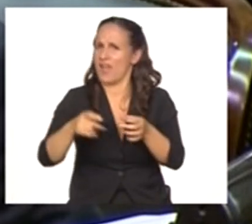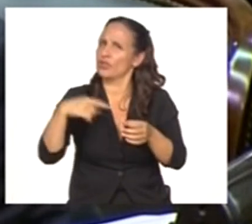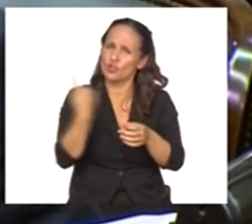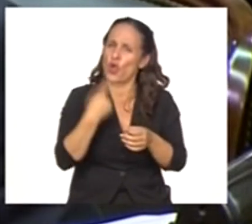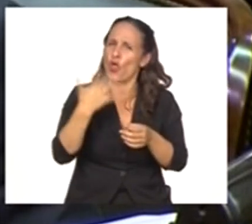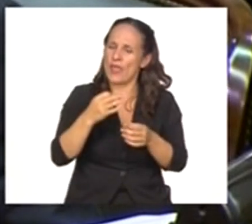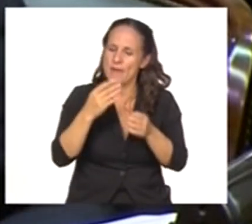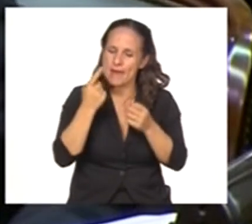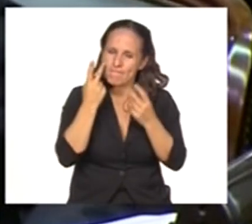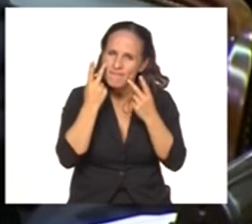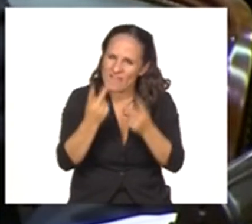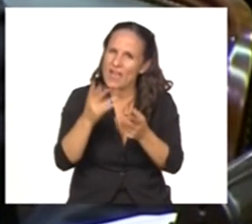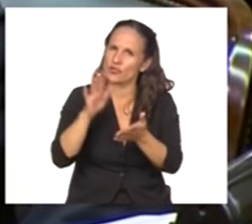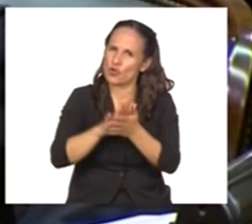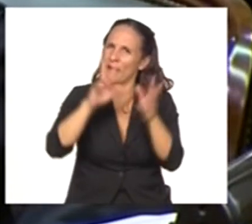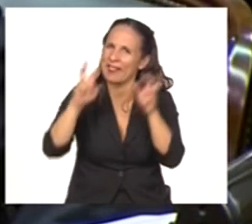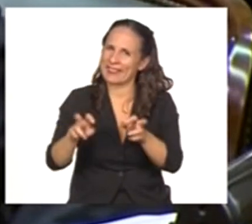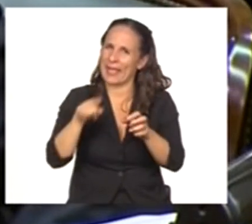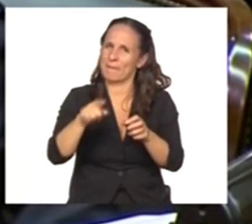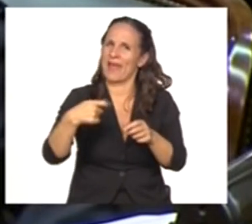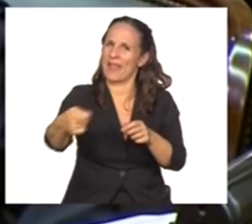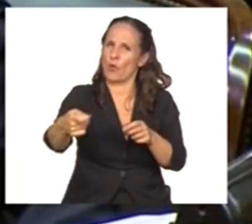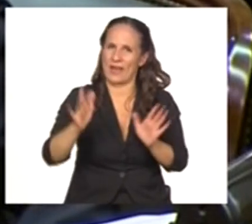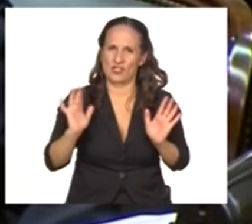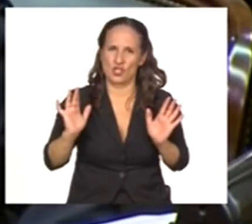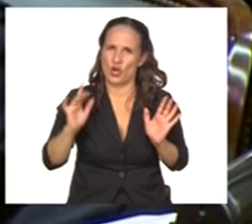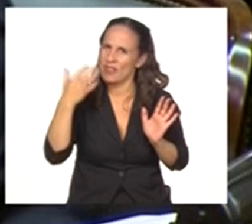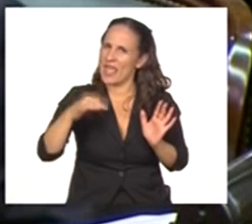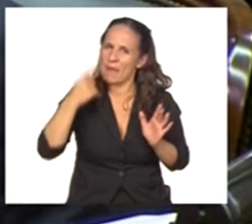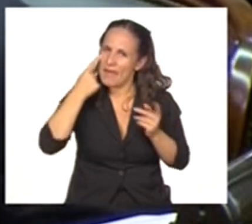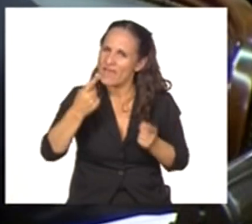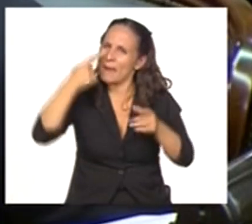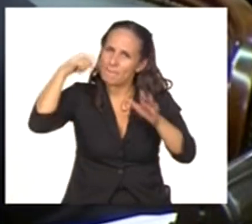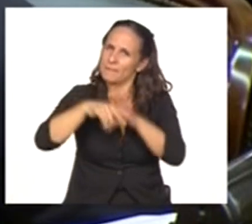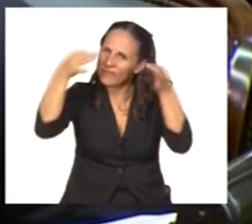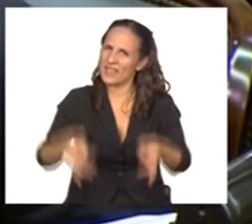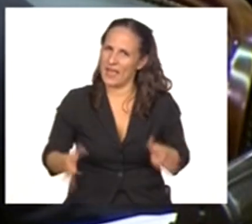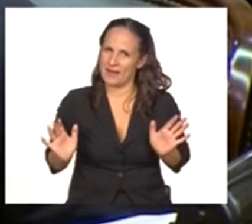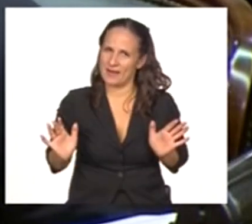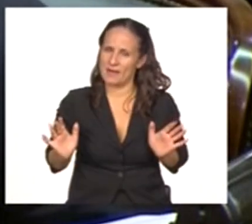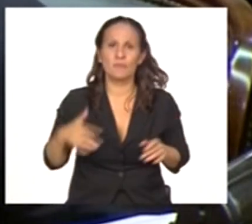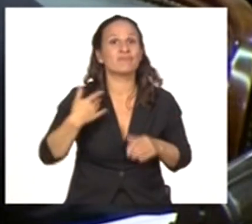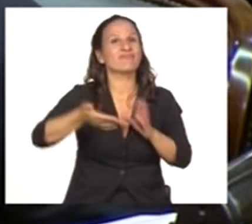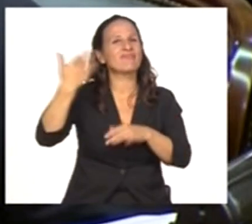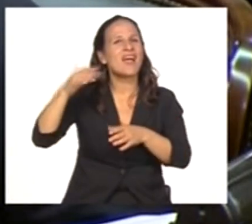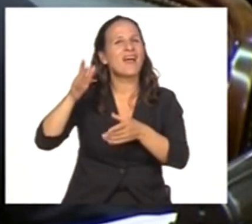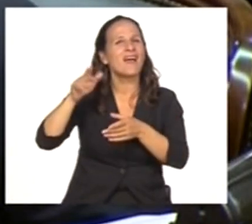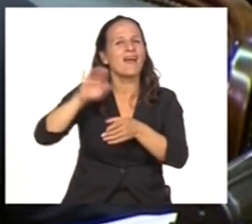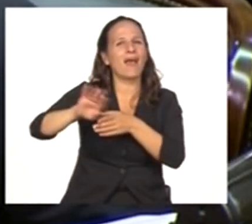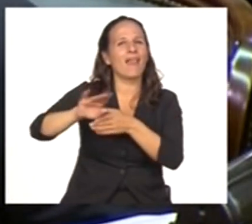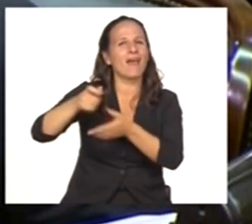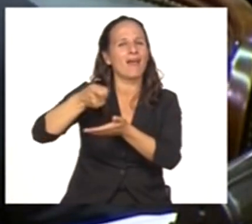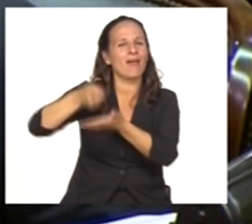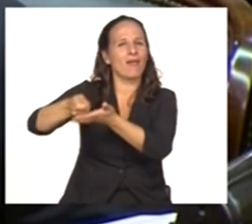más amplia en la discusión de un tema previsional. Me quiero referir a la moratoria, lo decían los diputados